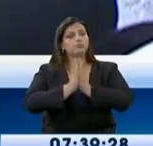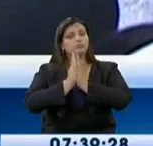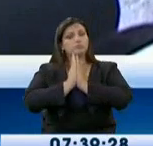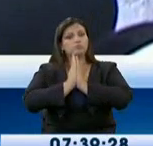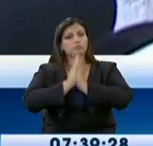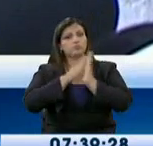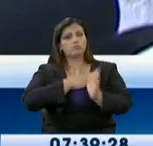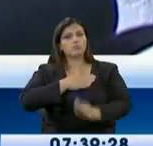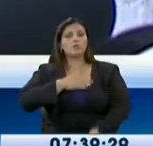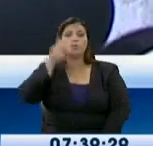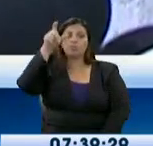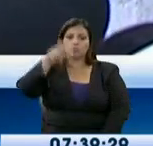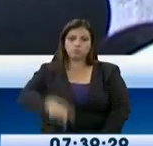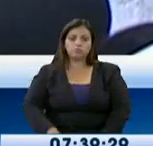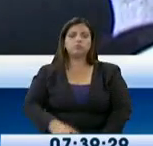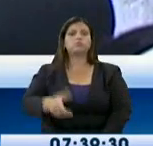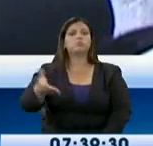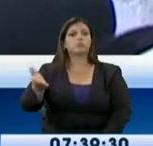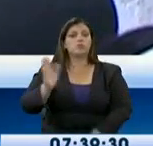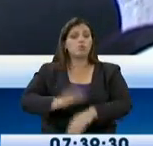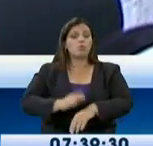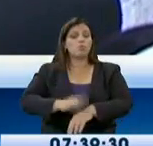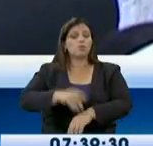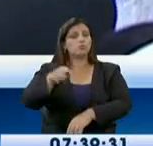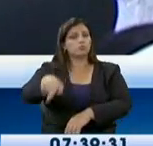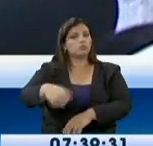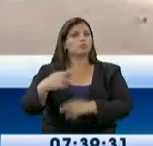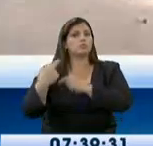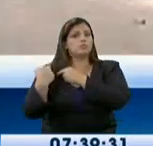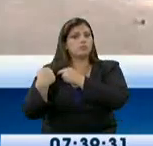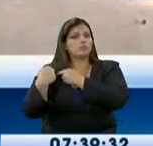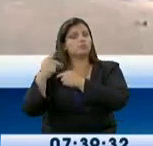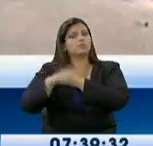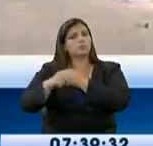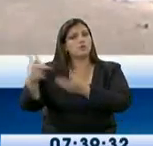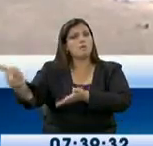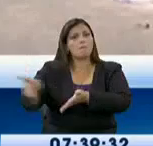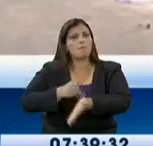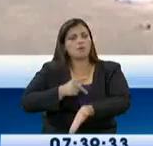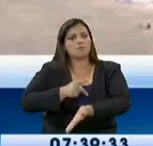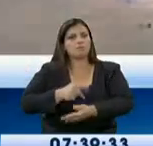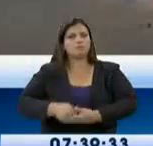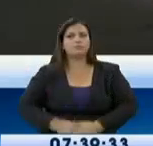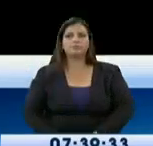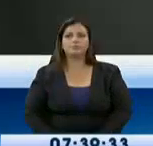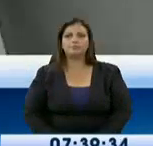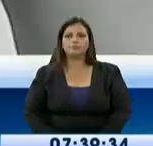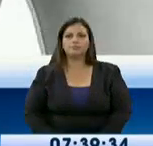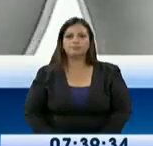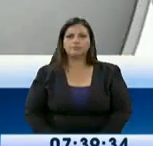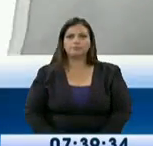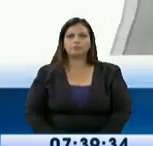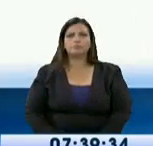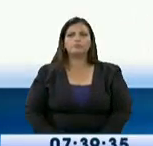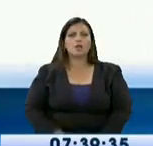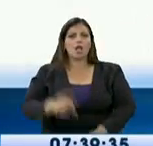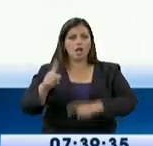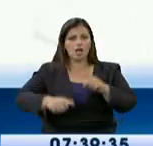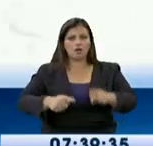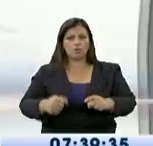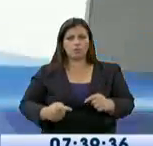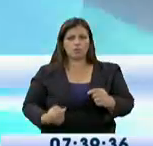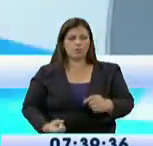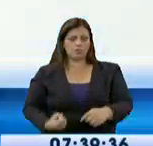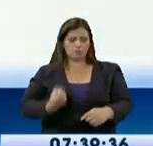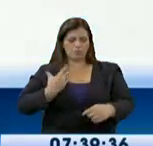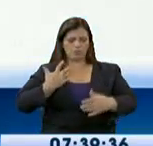con responsabilidad ellos nos devuelvan todo lo que hemos perdido. Además, por intentar sofocar las llamas, algunos vecinos resultaron